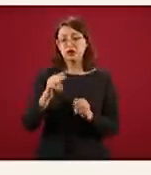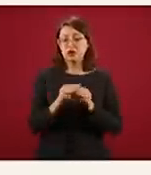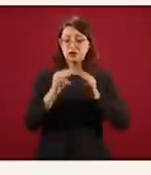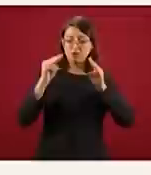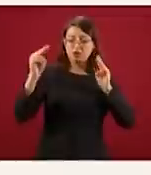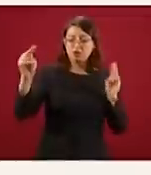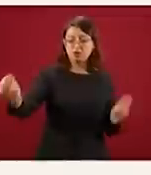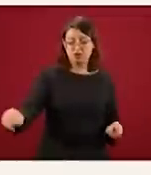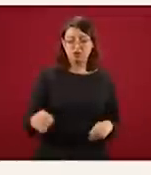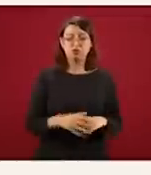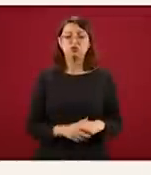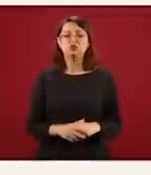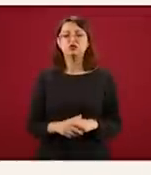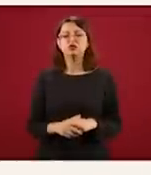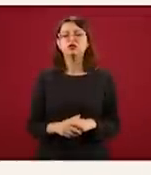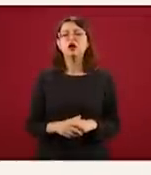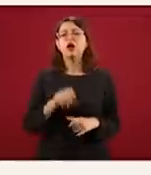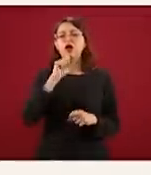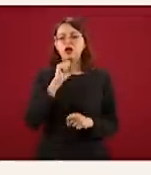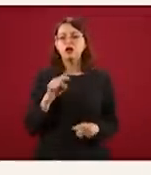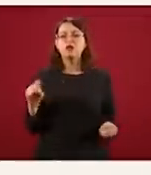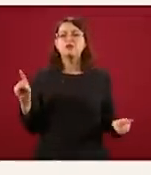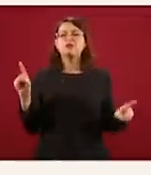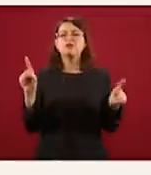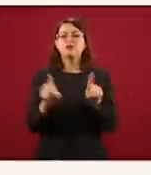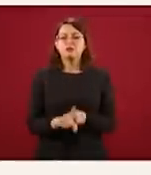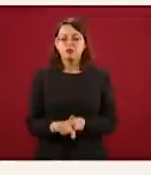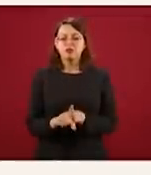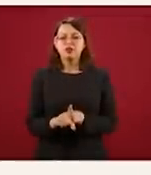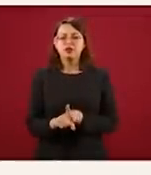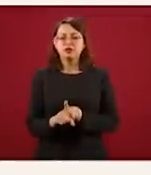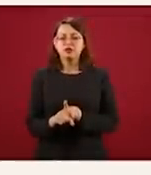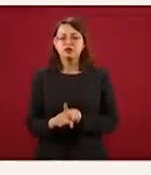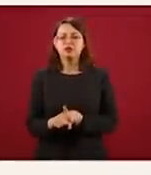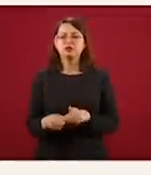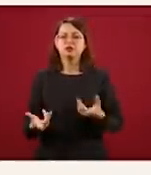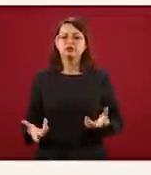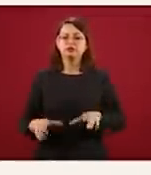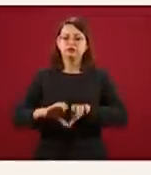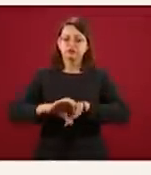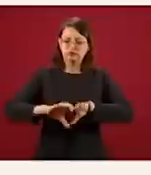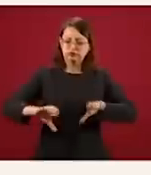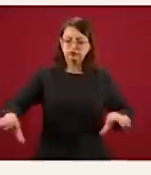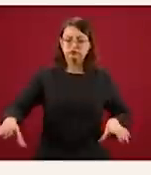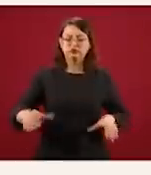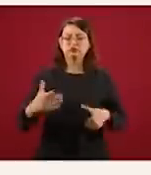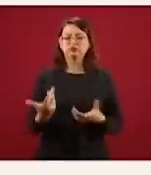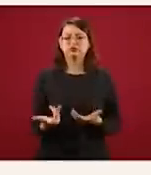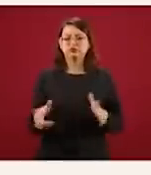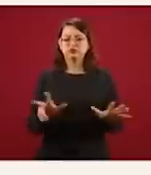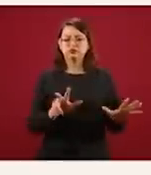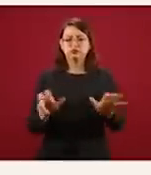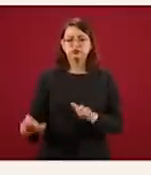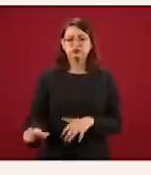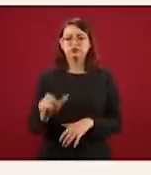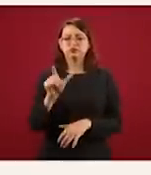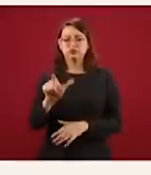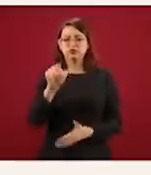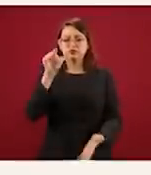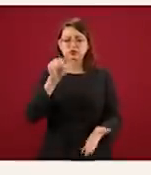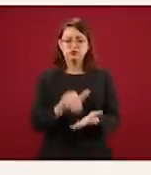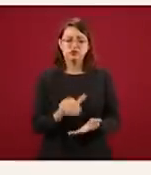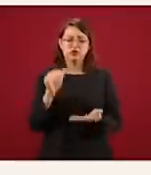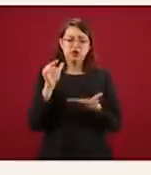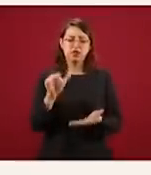Se incrementará el volumen transportado en poliductos, en ductos, de 817 mil